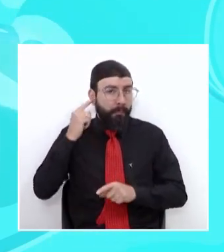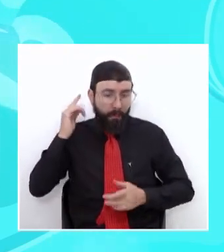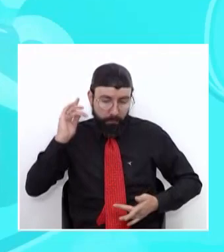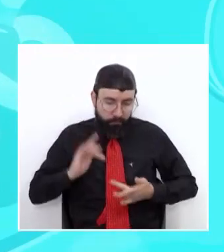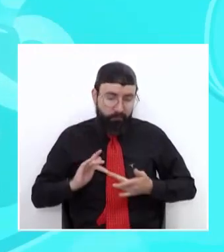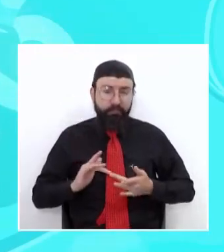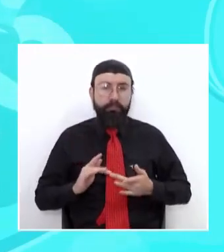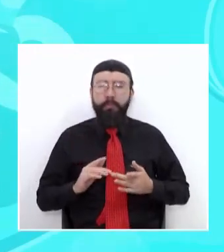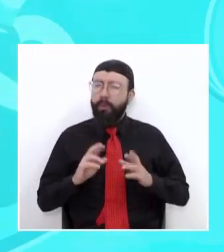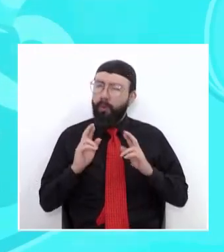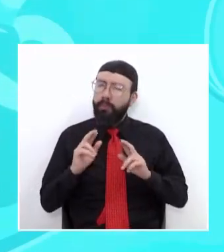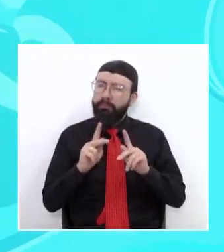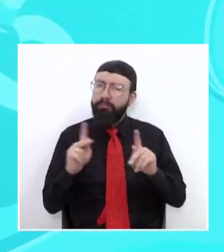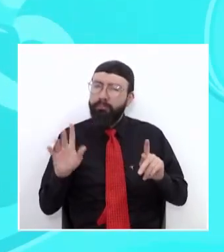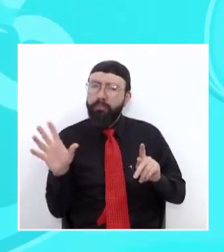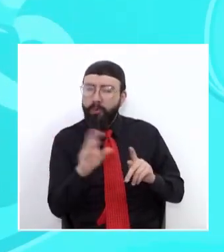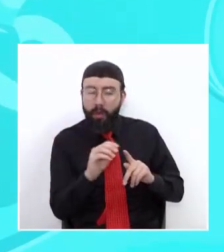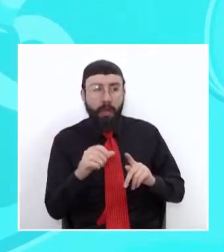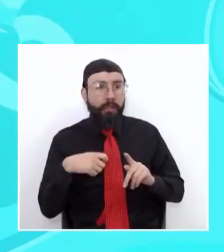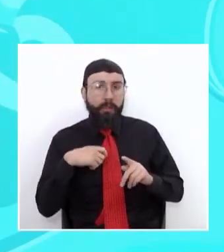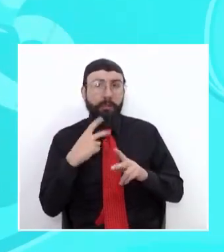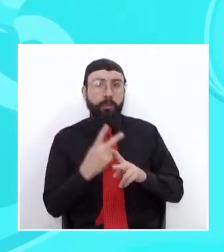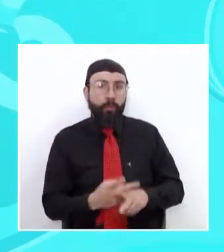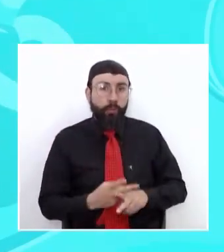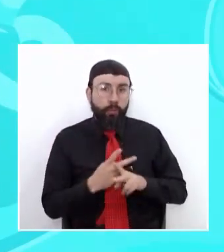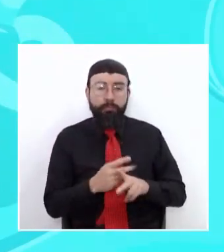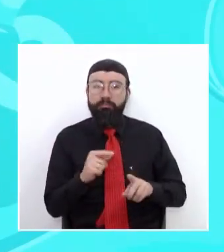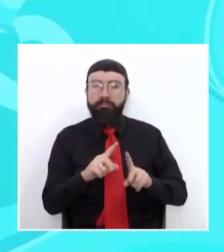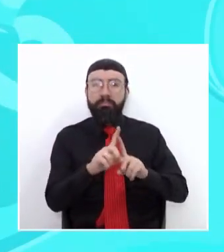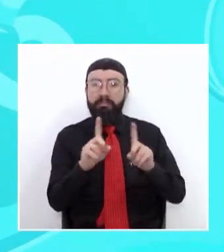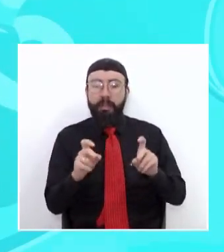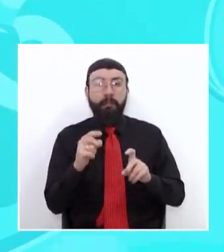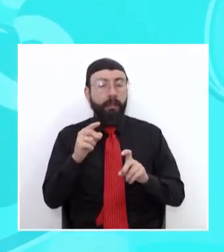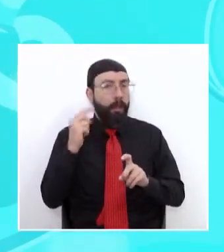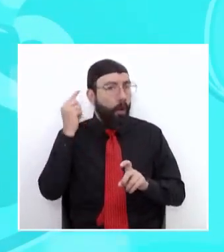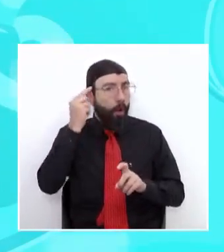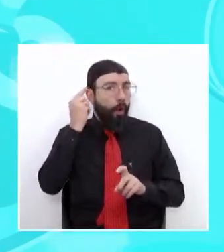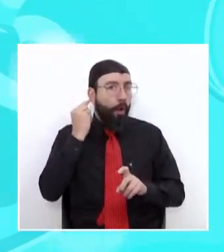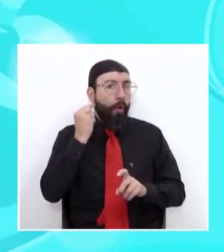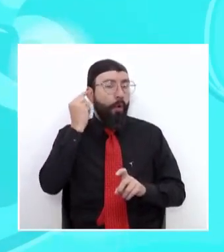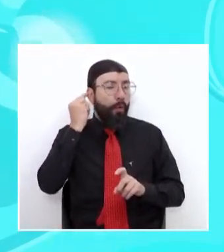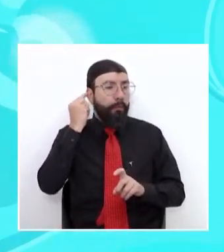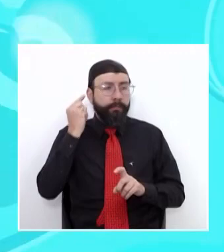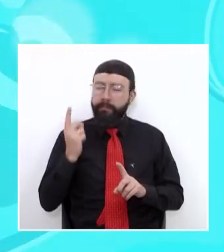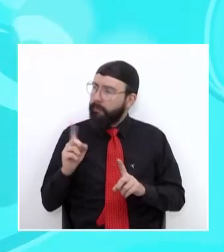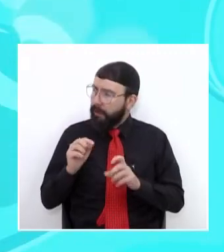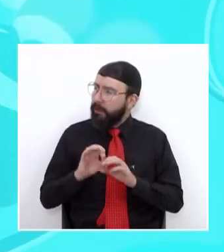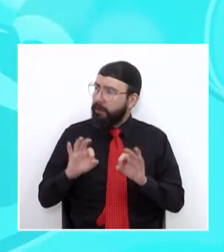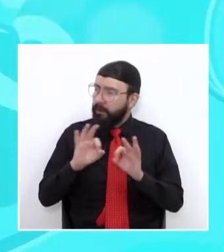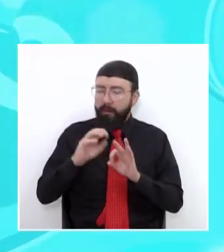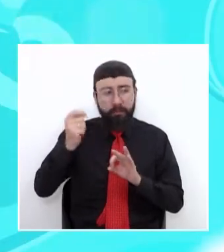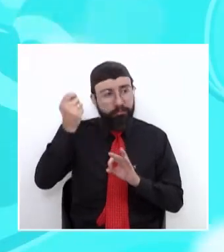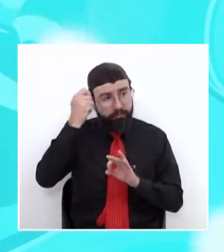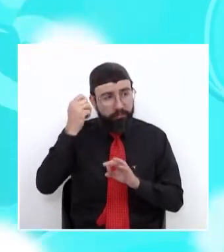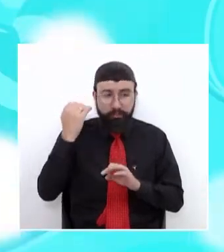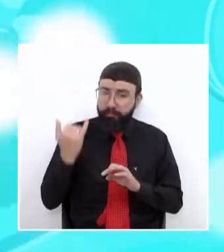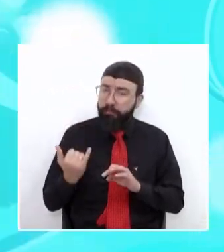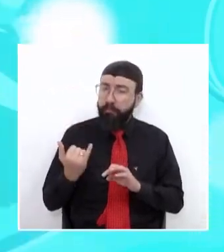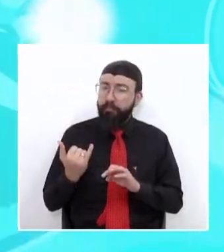Entonces, ojalá todos ustedes tengan mucho cuidado con el tema de las orejas. Sí, y hay que tener en cuenta que desde la